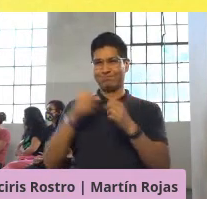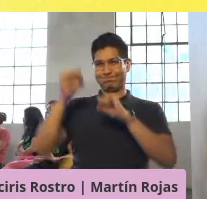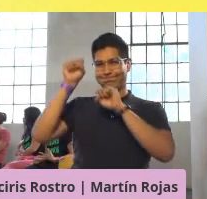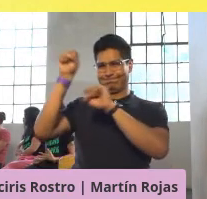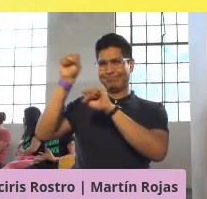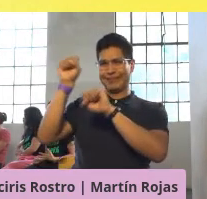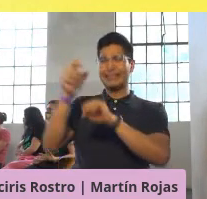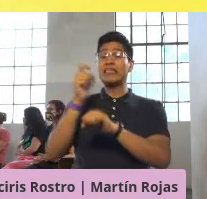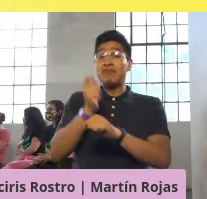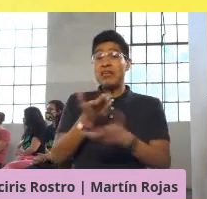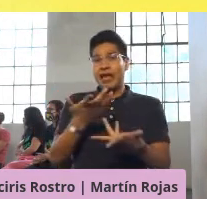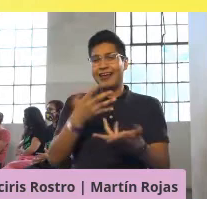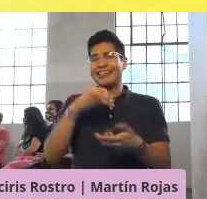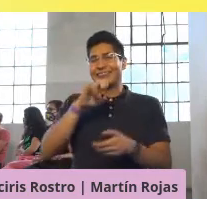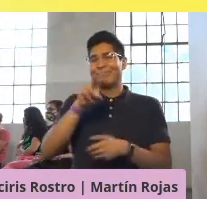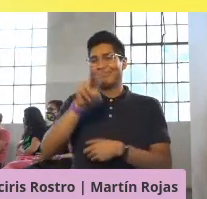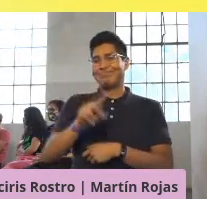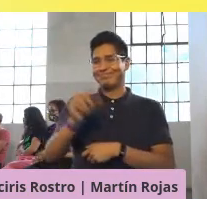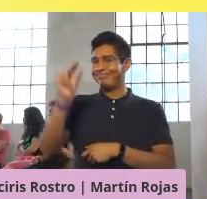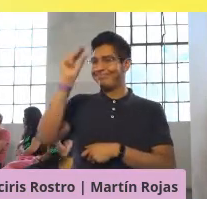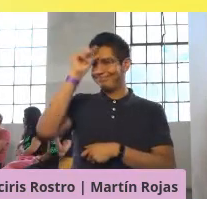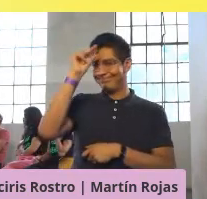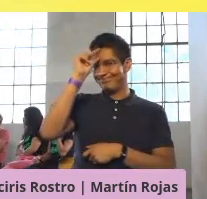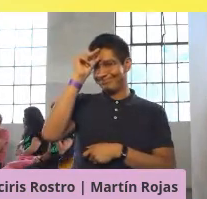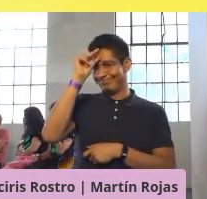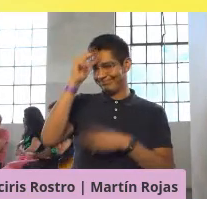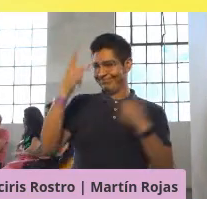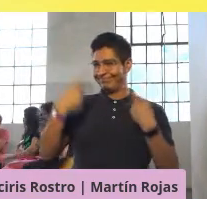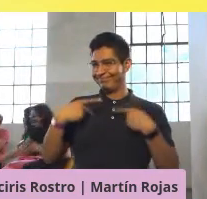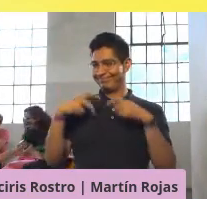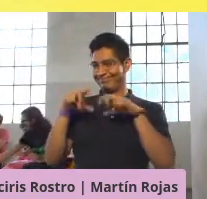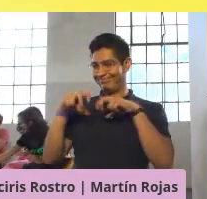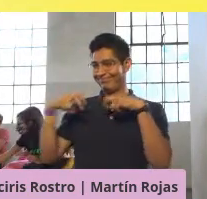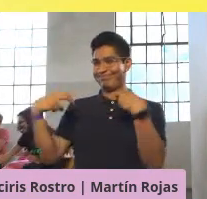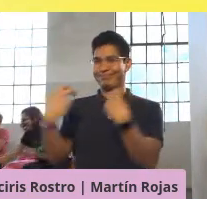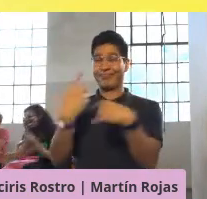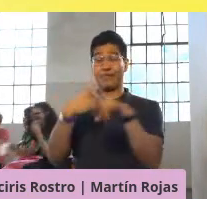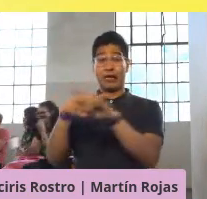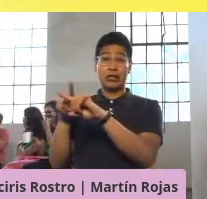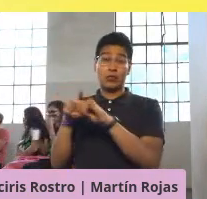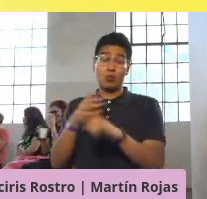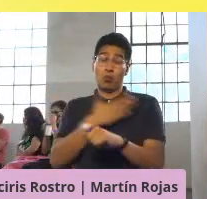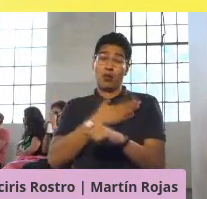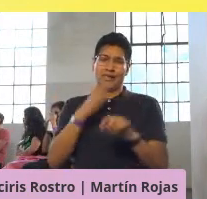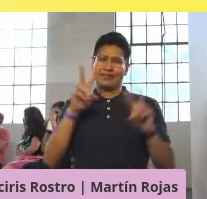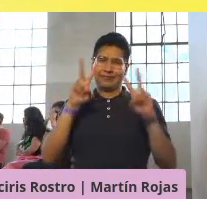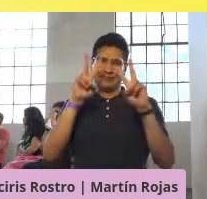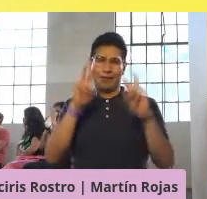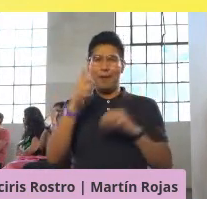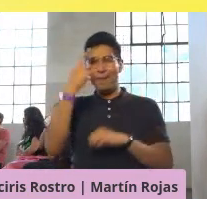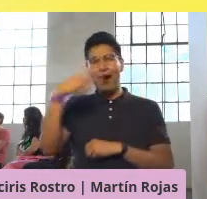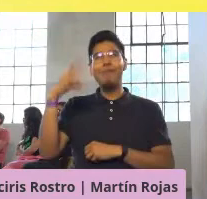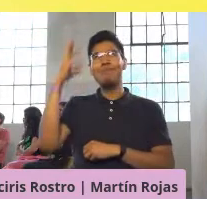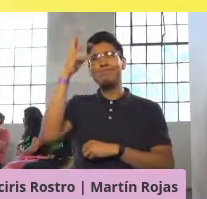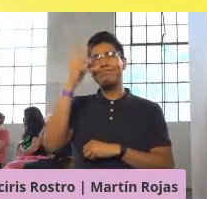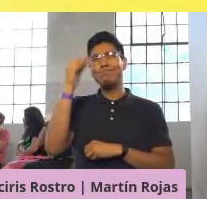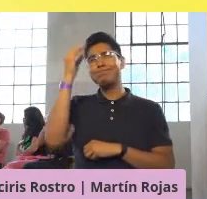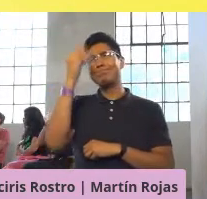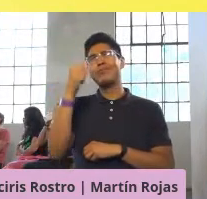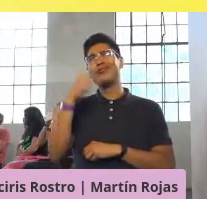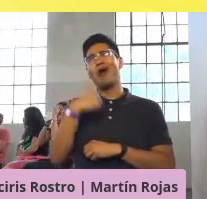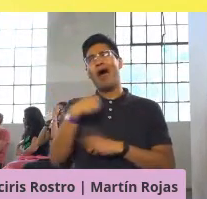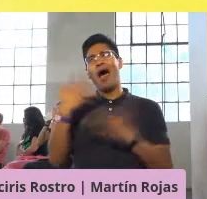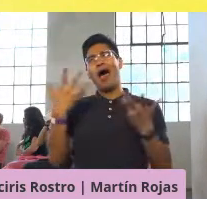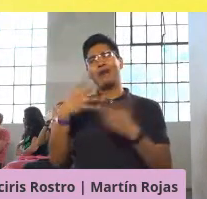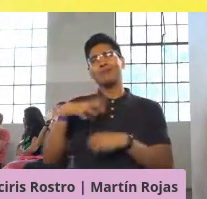más nerd de la ciudad, ¿no? O sea, vamos a partir de ahí. Entonces, esta primera reflexión de cuál es la fuerza que te mueve a hacer un